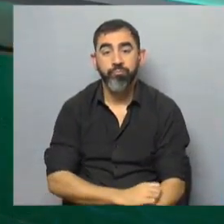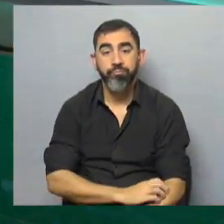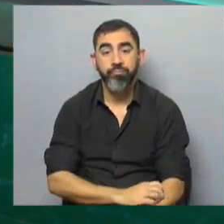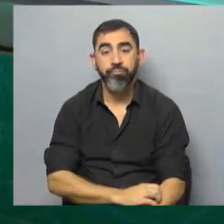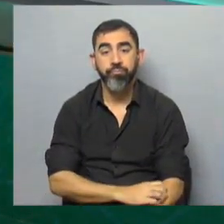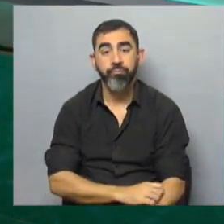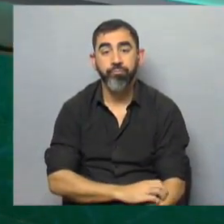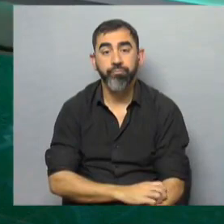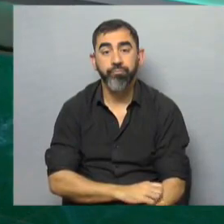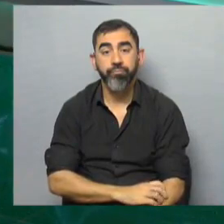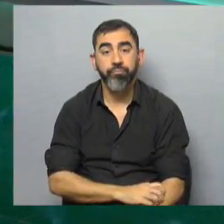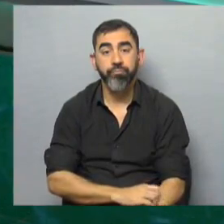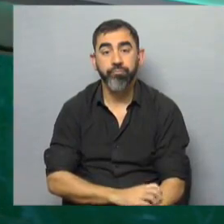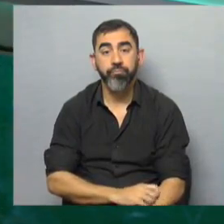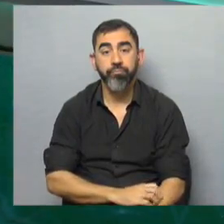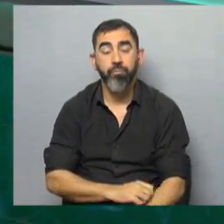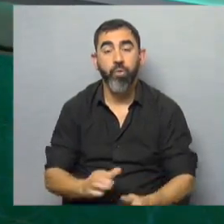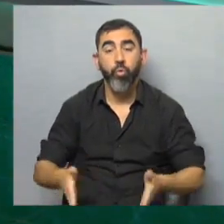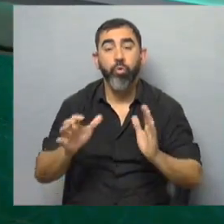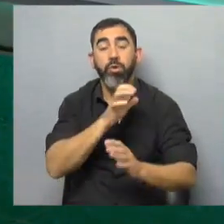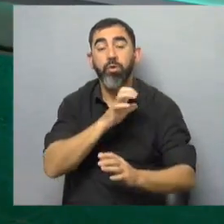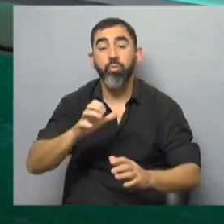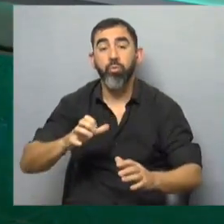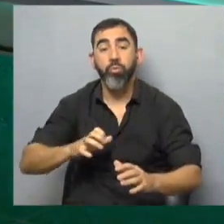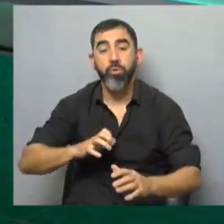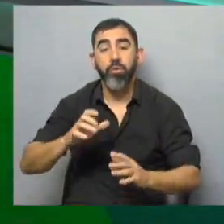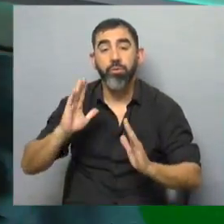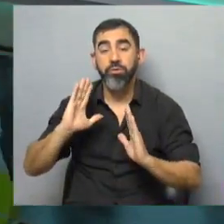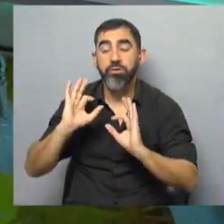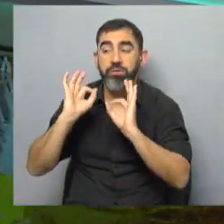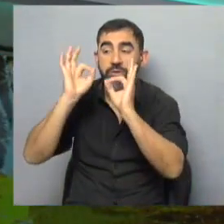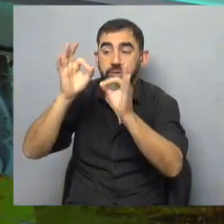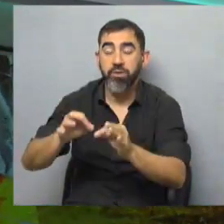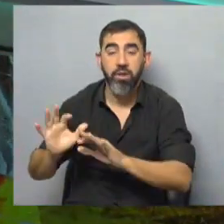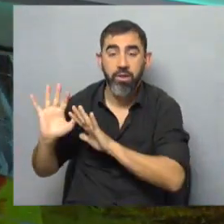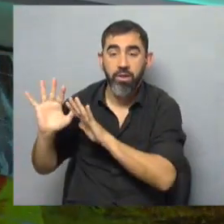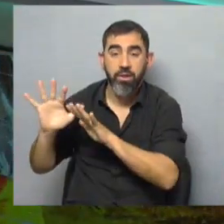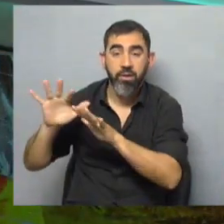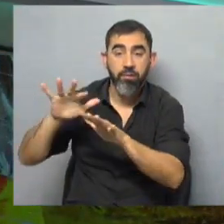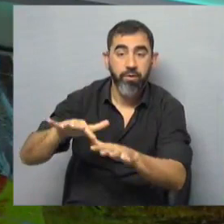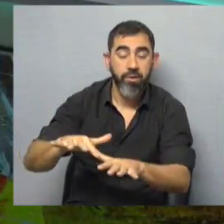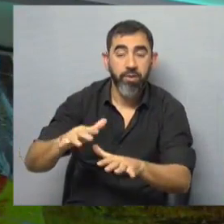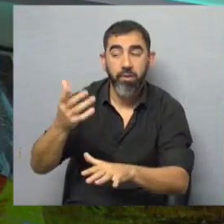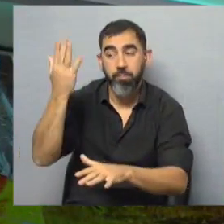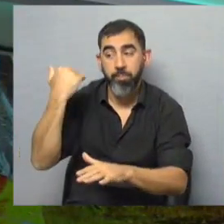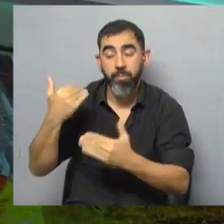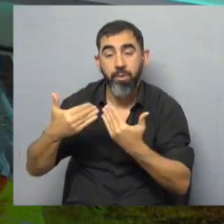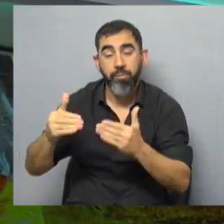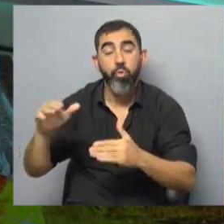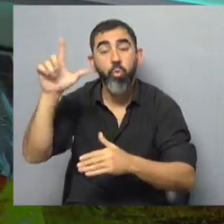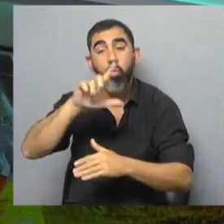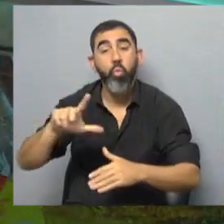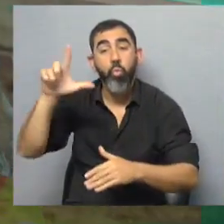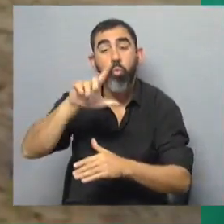Bien, y vamos a otros temas porque la Torre Ejecutiva será el destino final de la caravana iniciada el pasado lunes